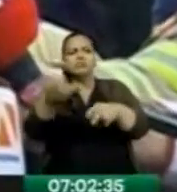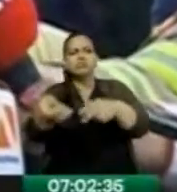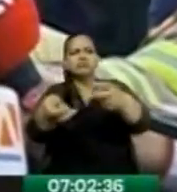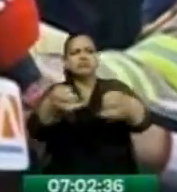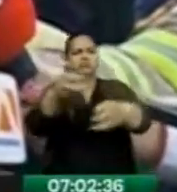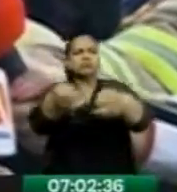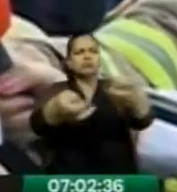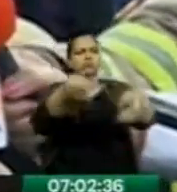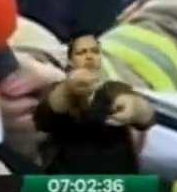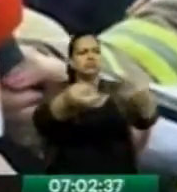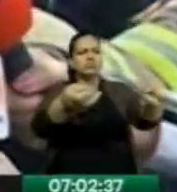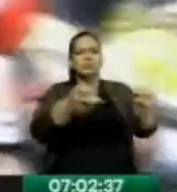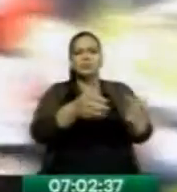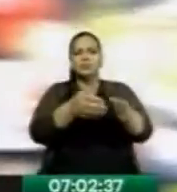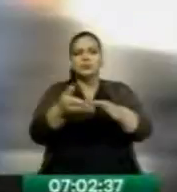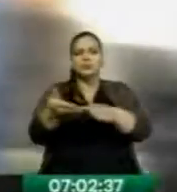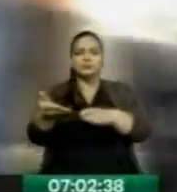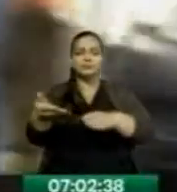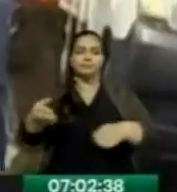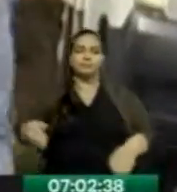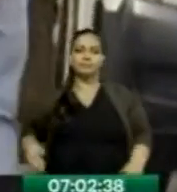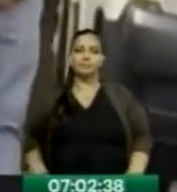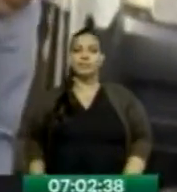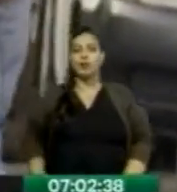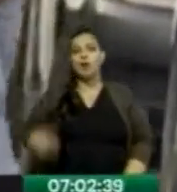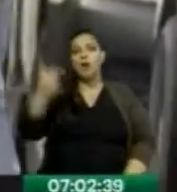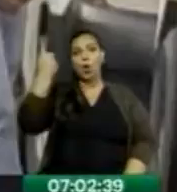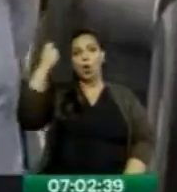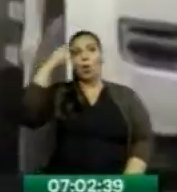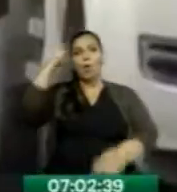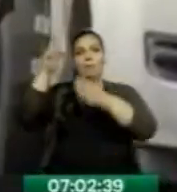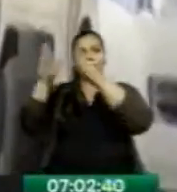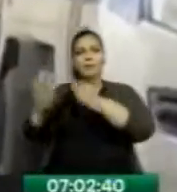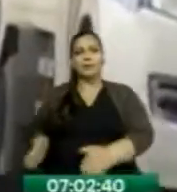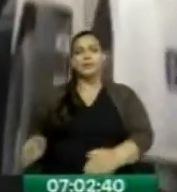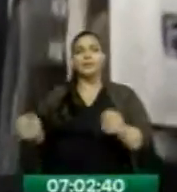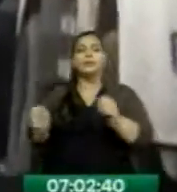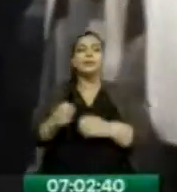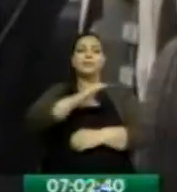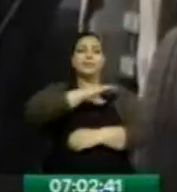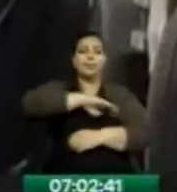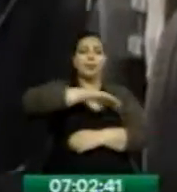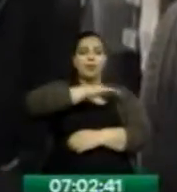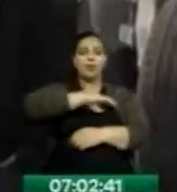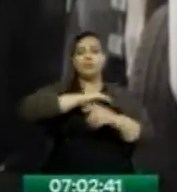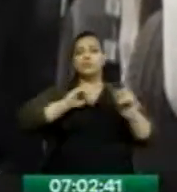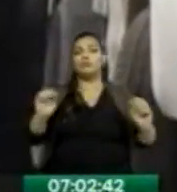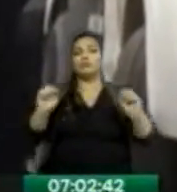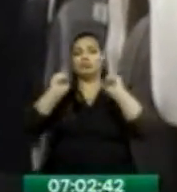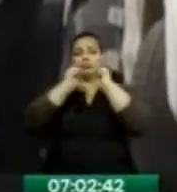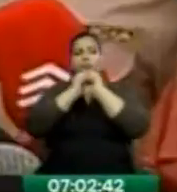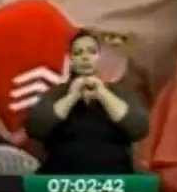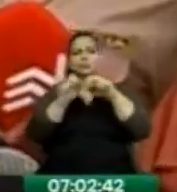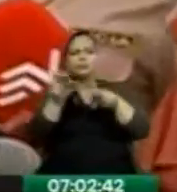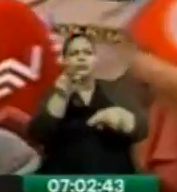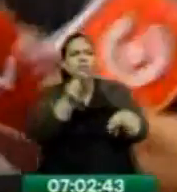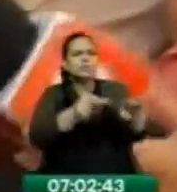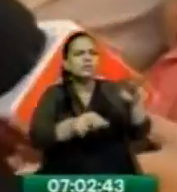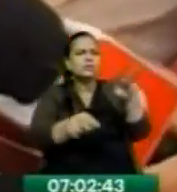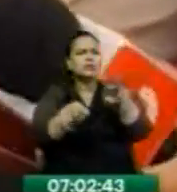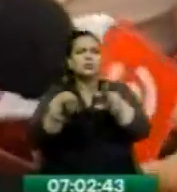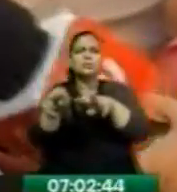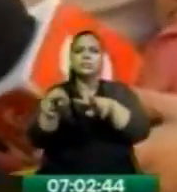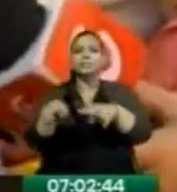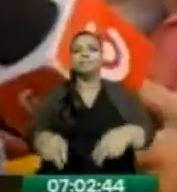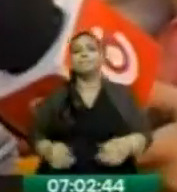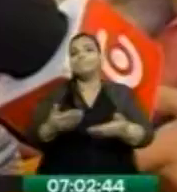signos vitales, ¿no? En el piso. El gobernador del Guayas junto a la cúpula policial se movilizaron hasta el sitio. Pero esto es una